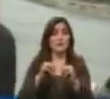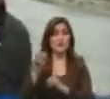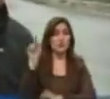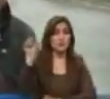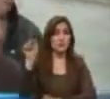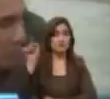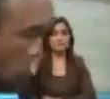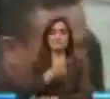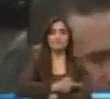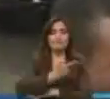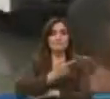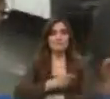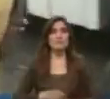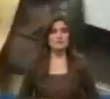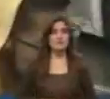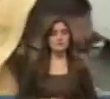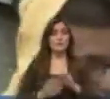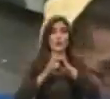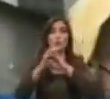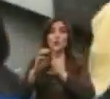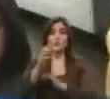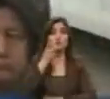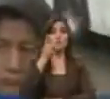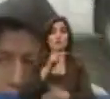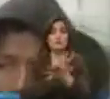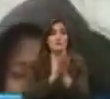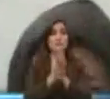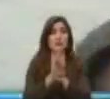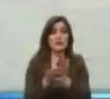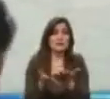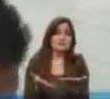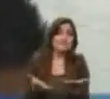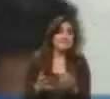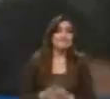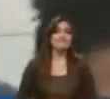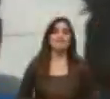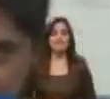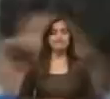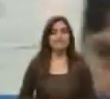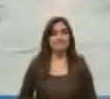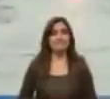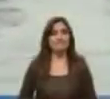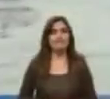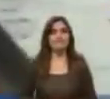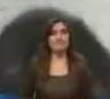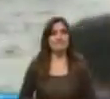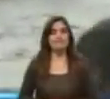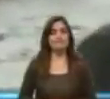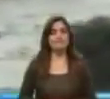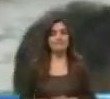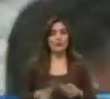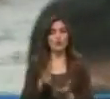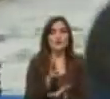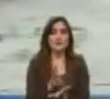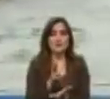que utilizan a diario. Como no tienen los buses normales, los convencionales, ellos han tenido que llegar hasta esta estación